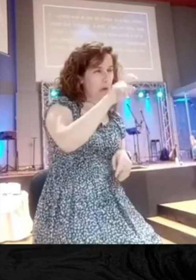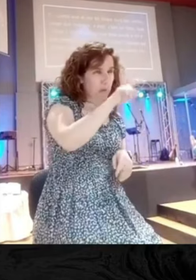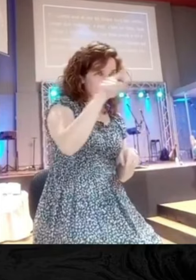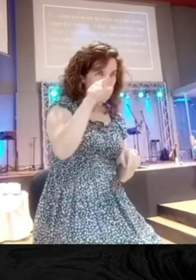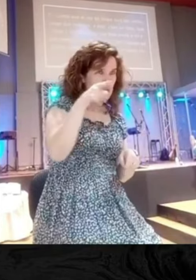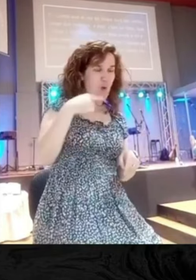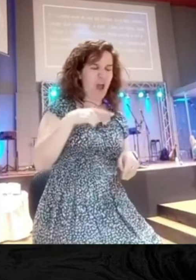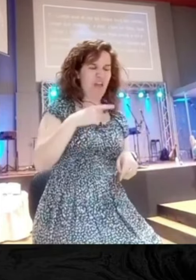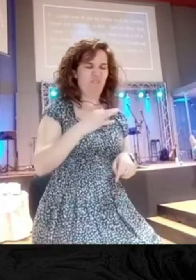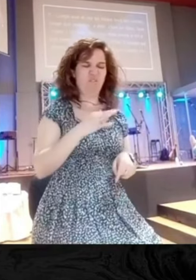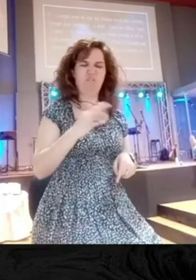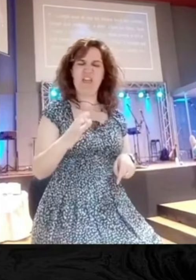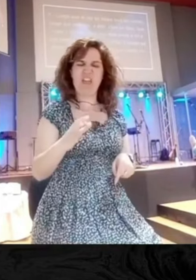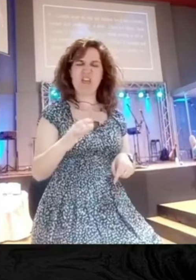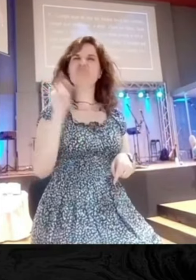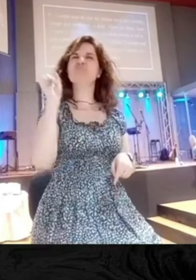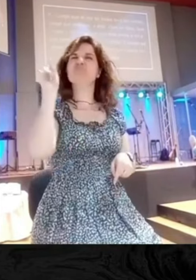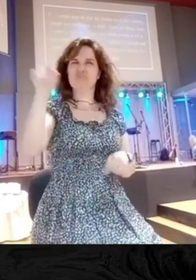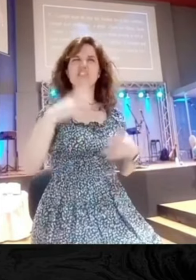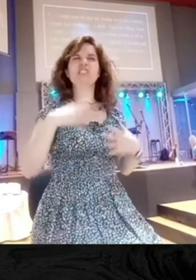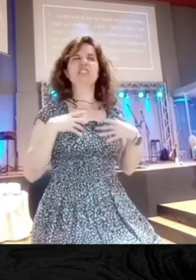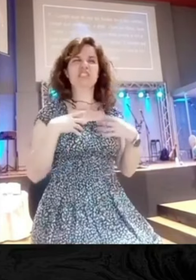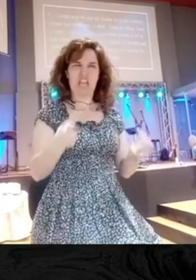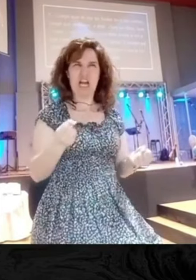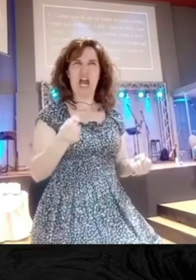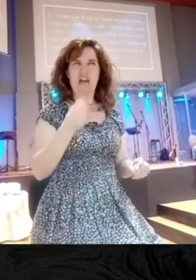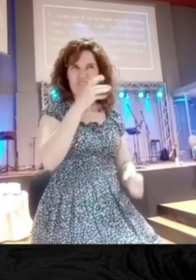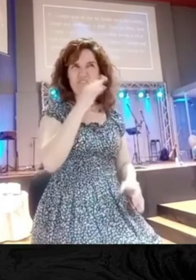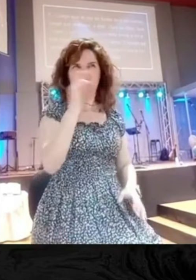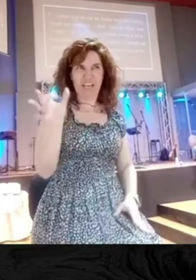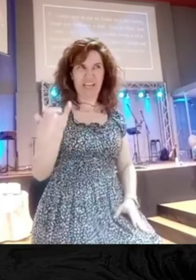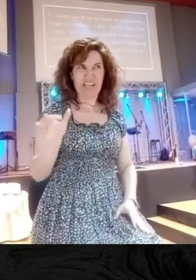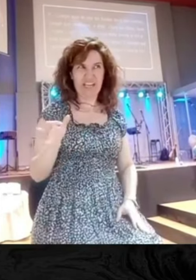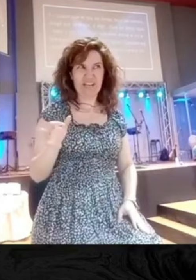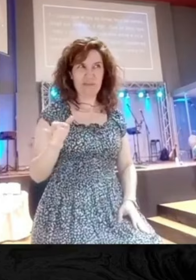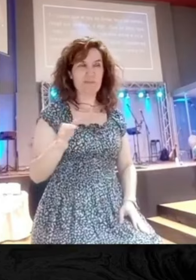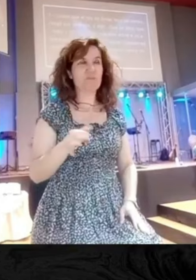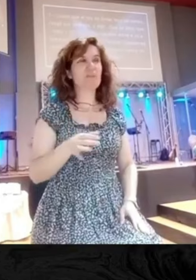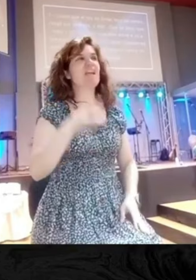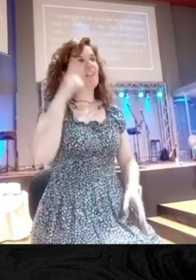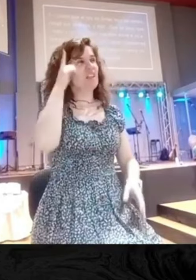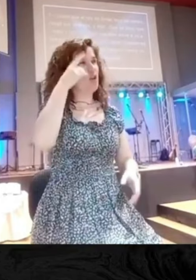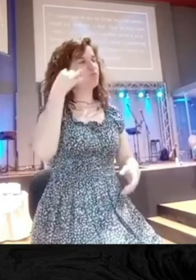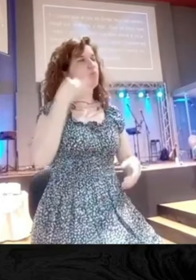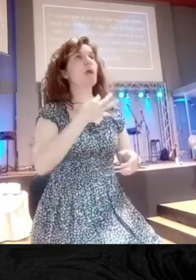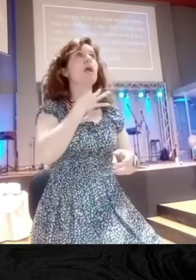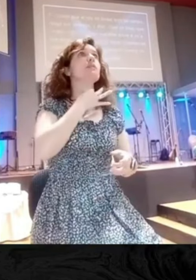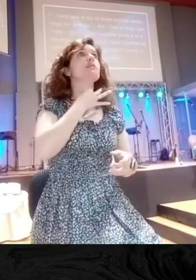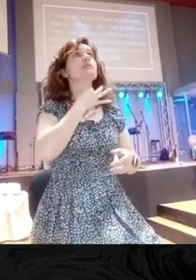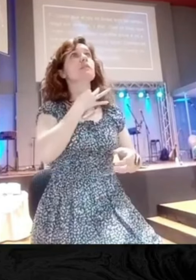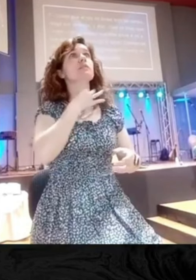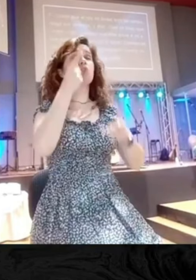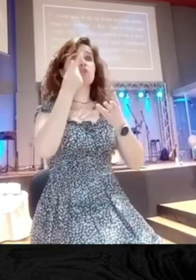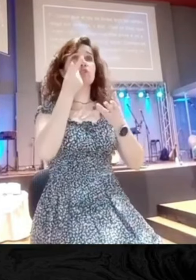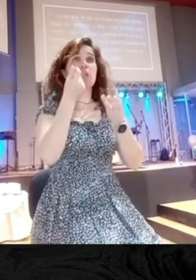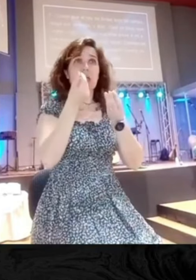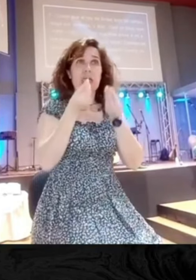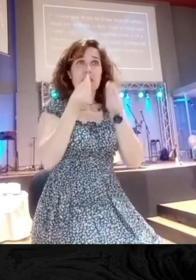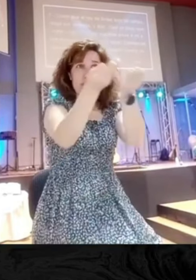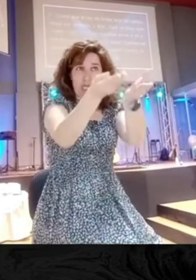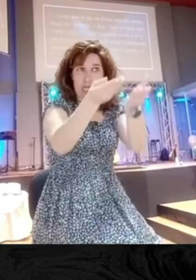Dios sanar tienes tu fe tienes fe que Dios te pueda proveer Aleluya